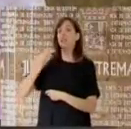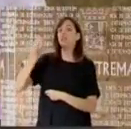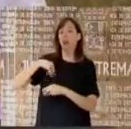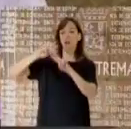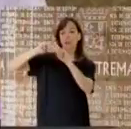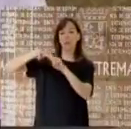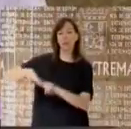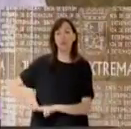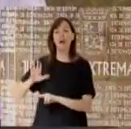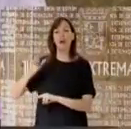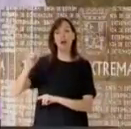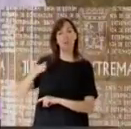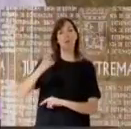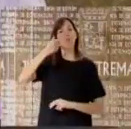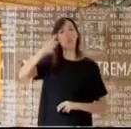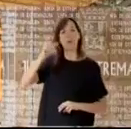Guareña.